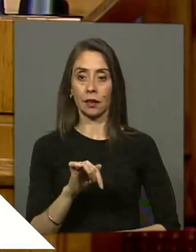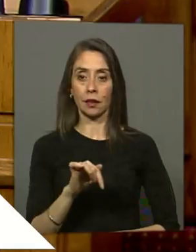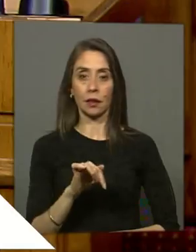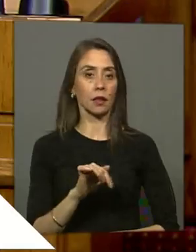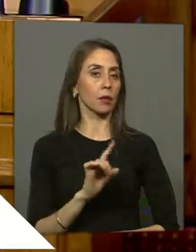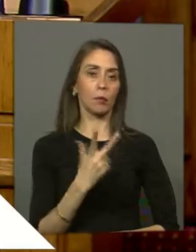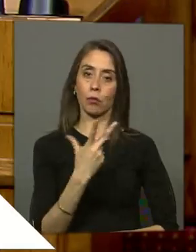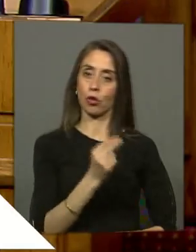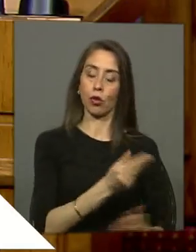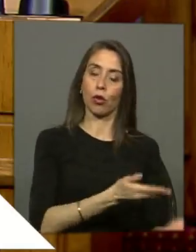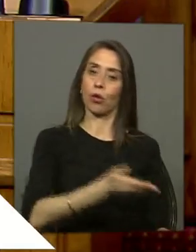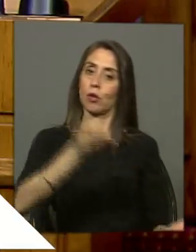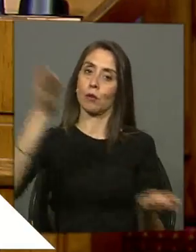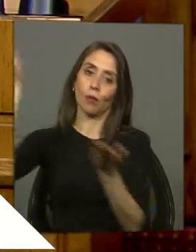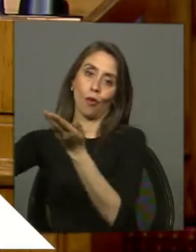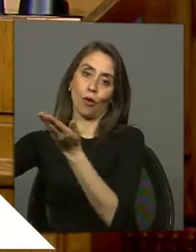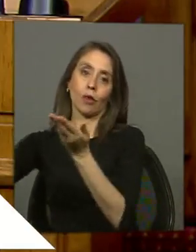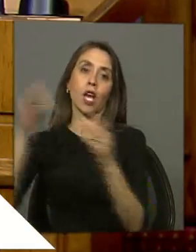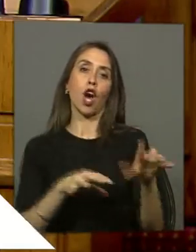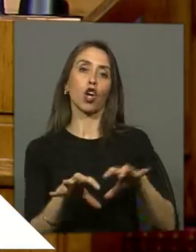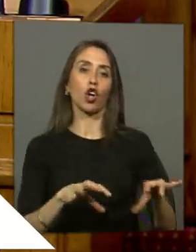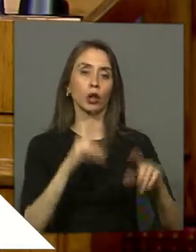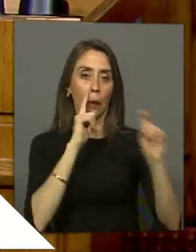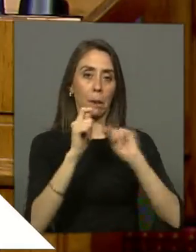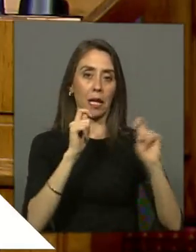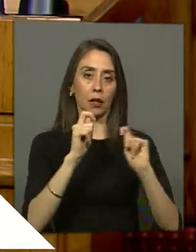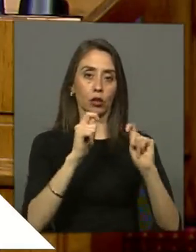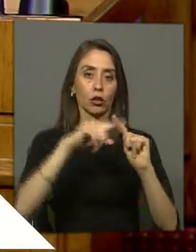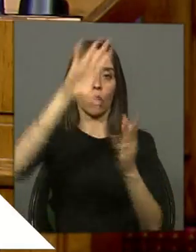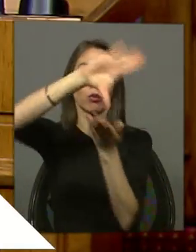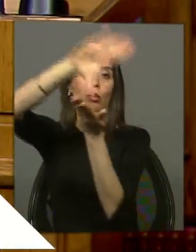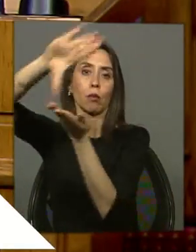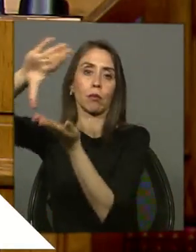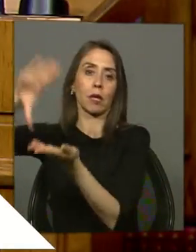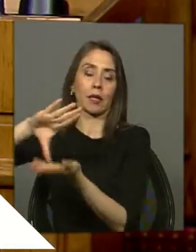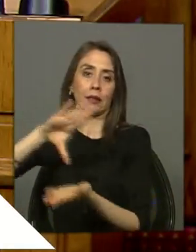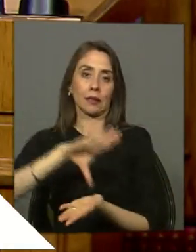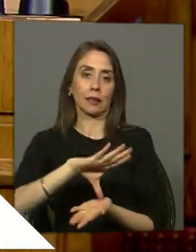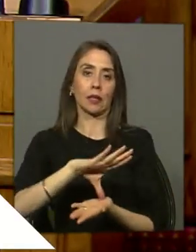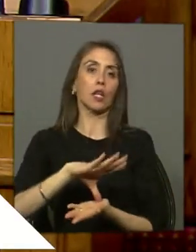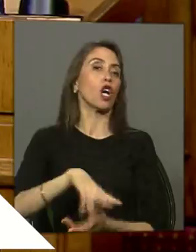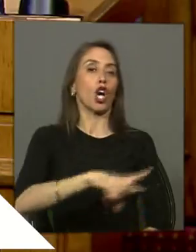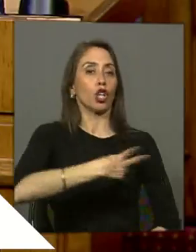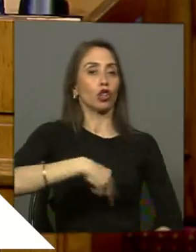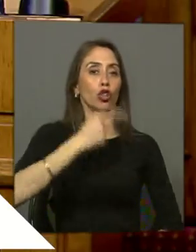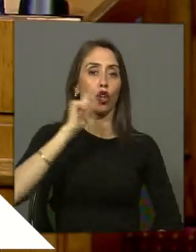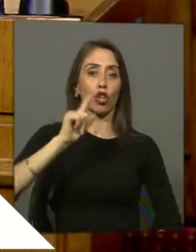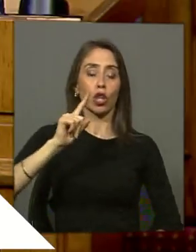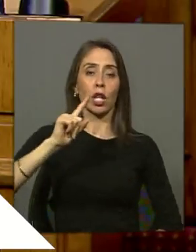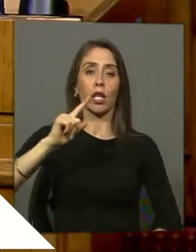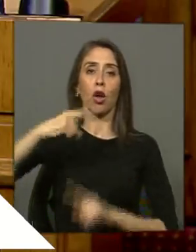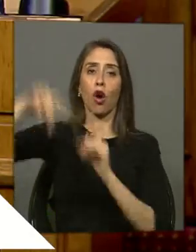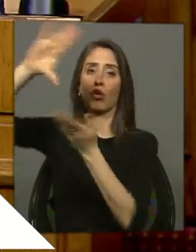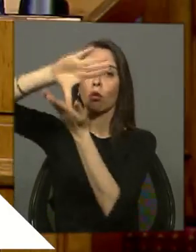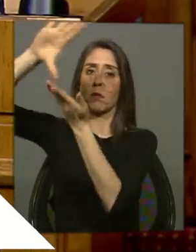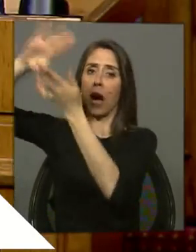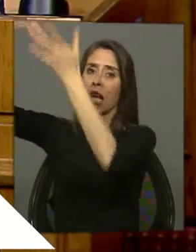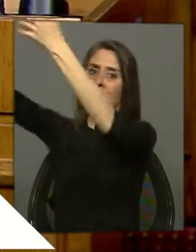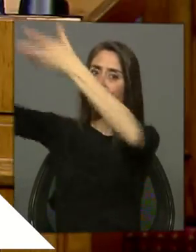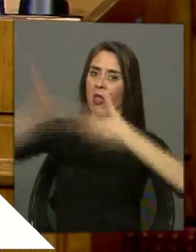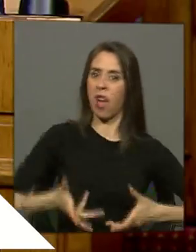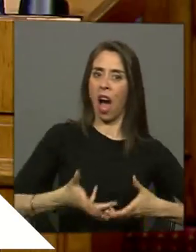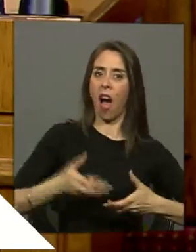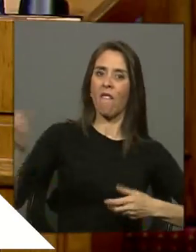exporte productos peligrosos a otras latitudes así como no queremos que nos traigan a nosotros nosotros no